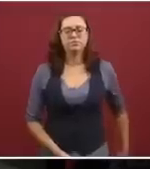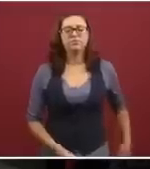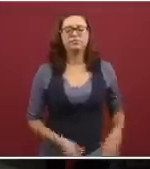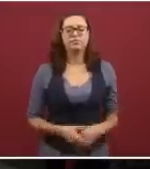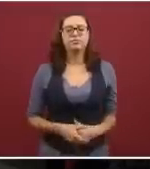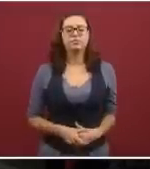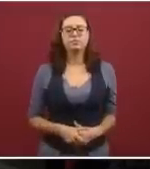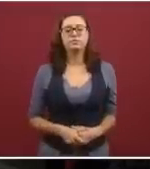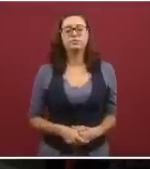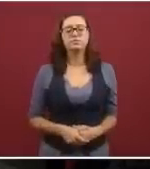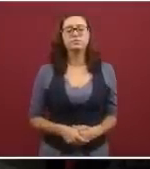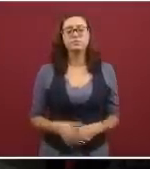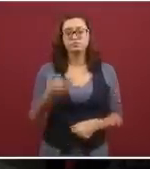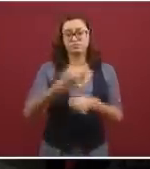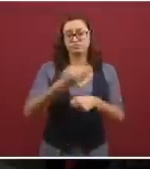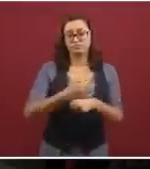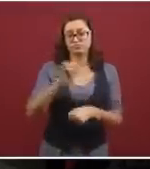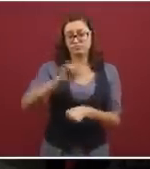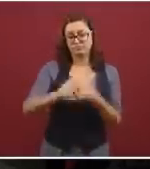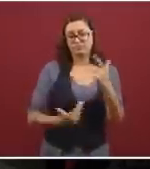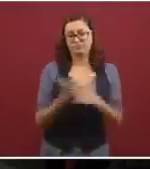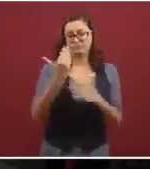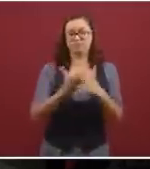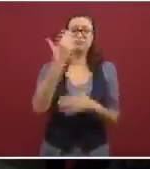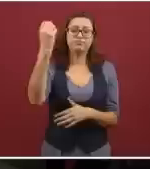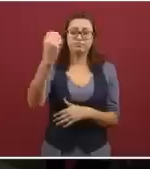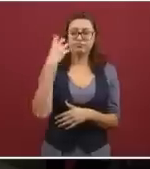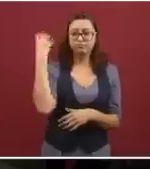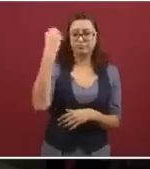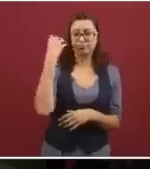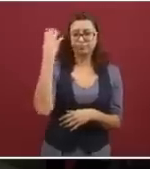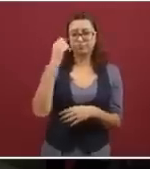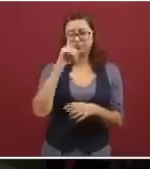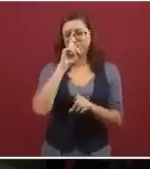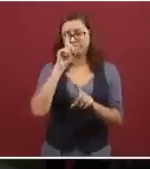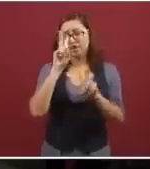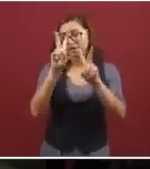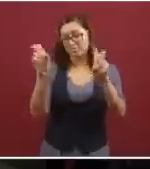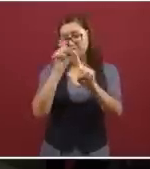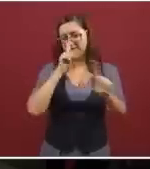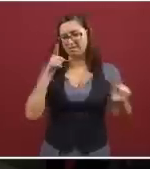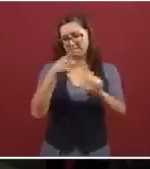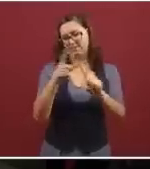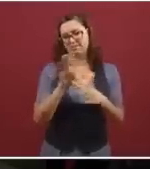dedicar la conferencia del día de hoy a una